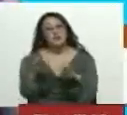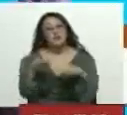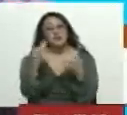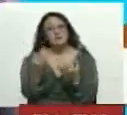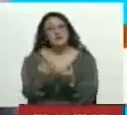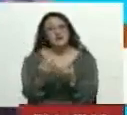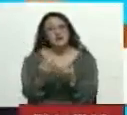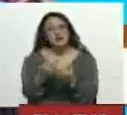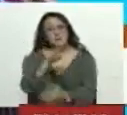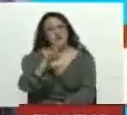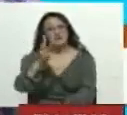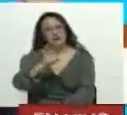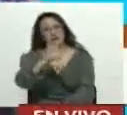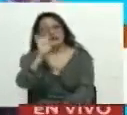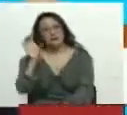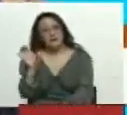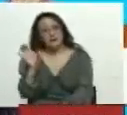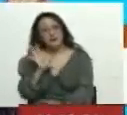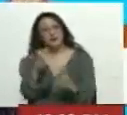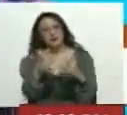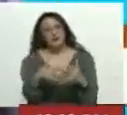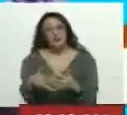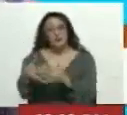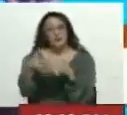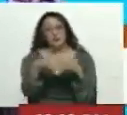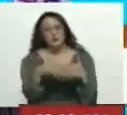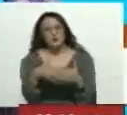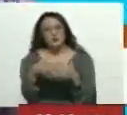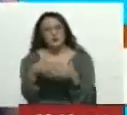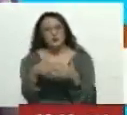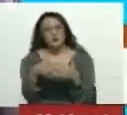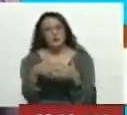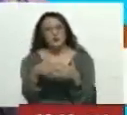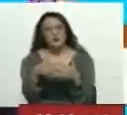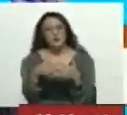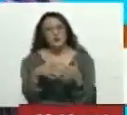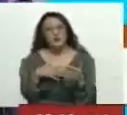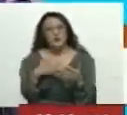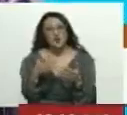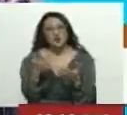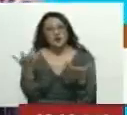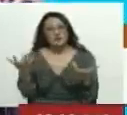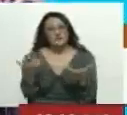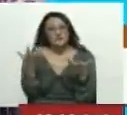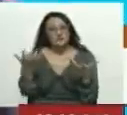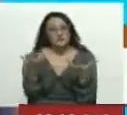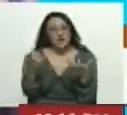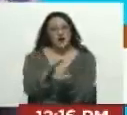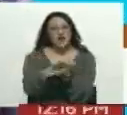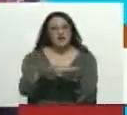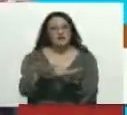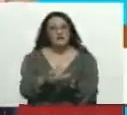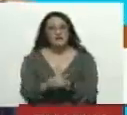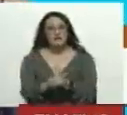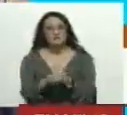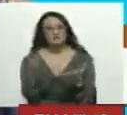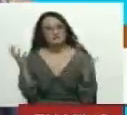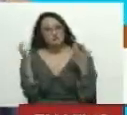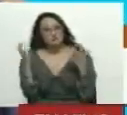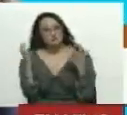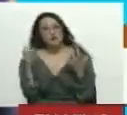en 23 estados en los Estados Unidos puedan tener calefacción gratuita Esa es la